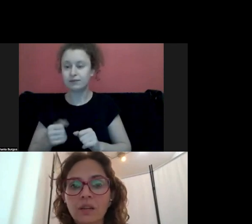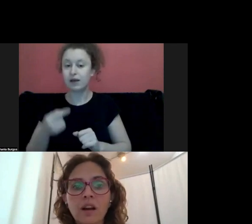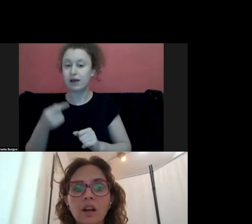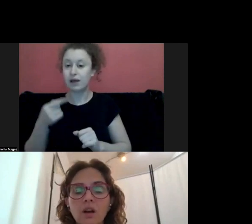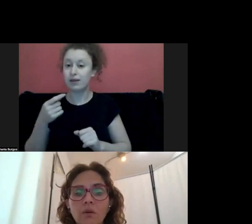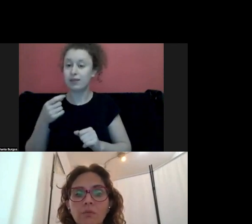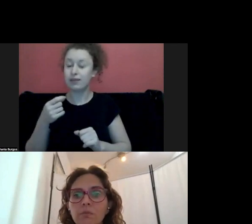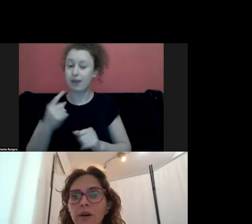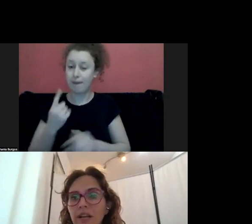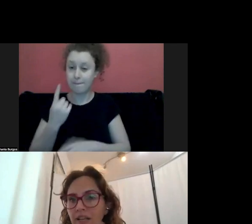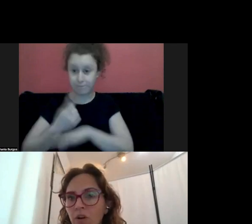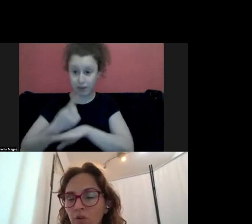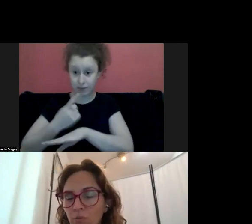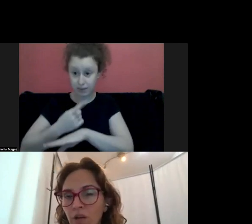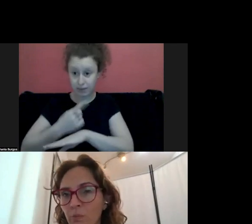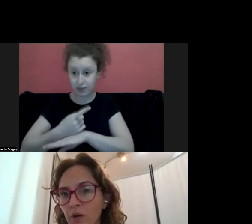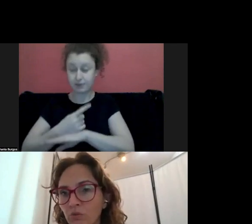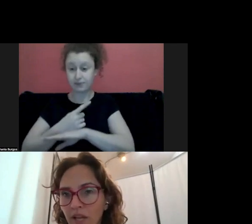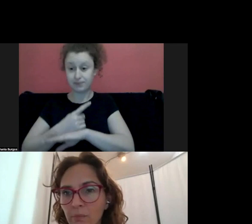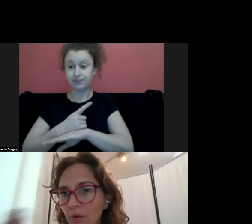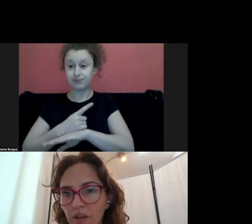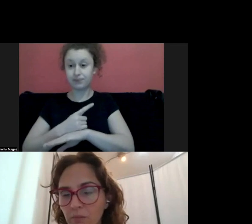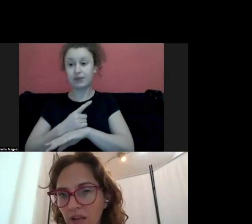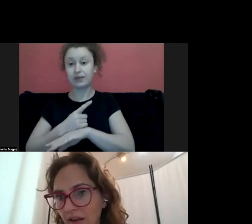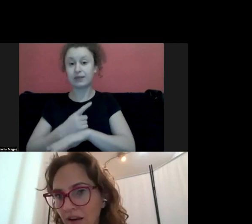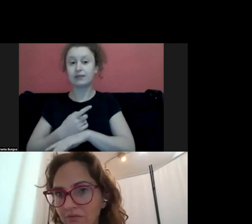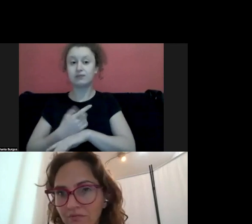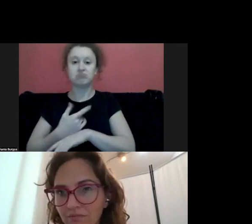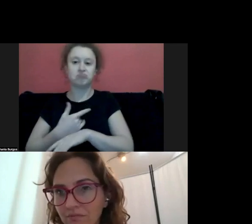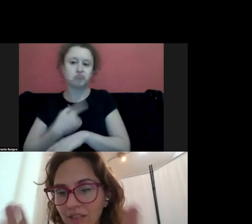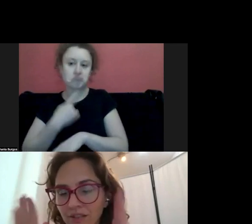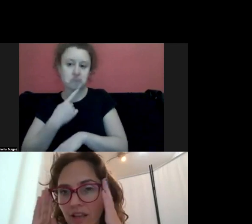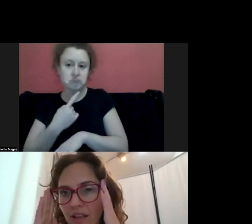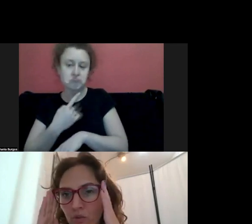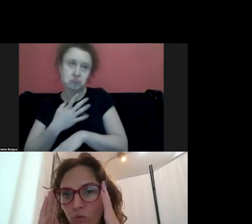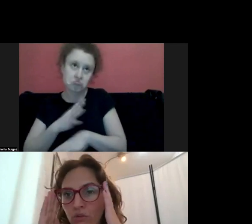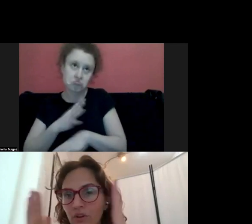este tema, para que cuando me lo preguntaran poder enviarla